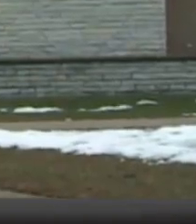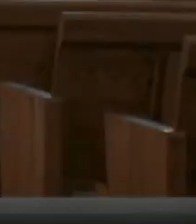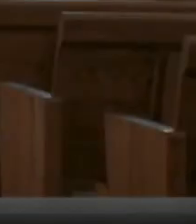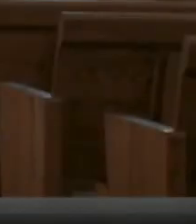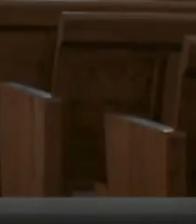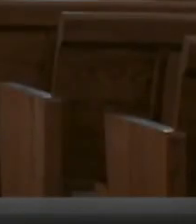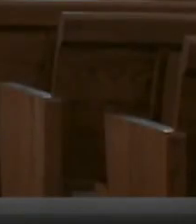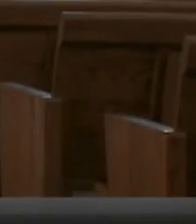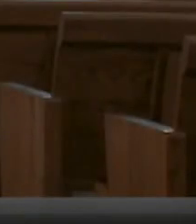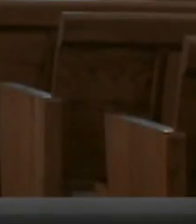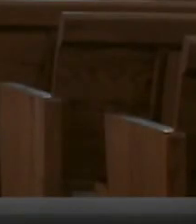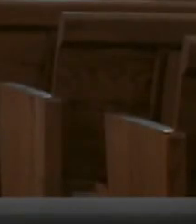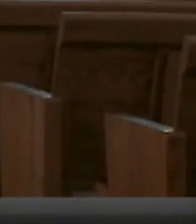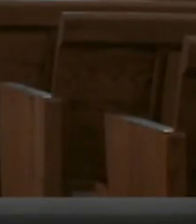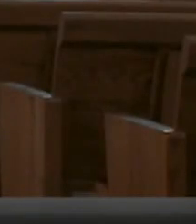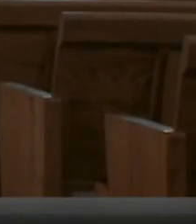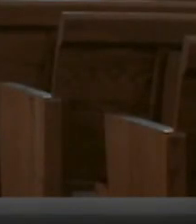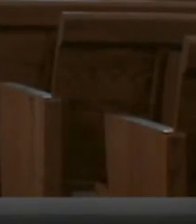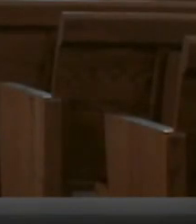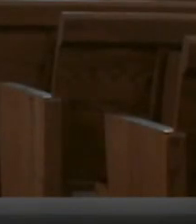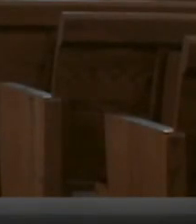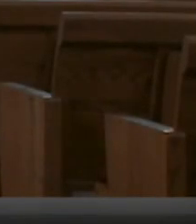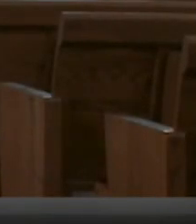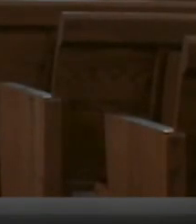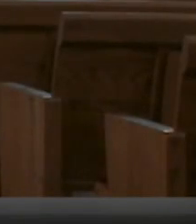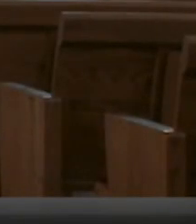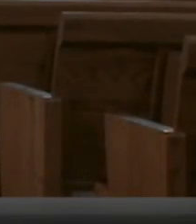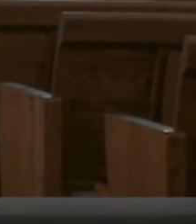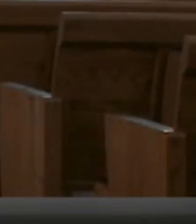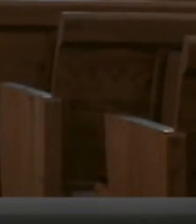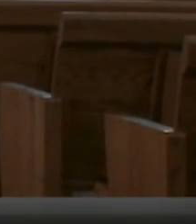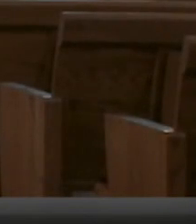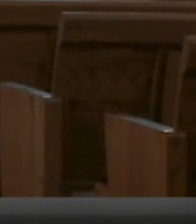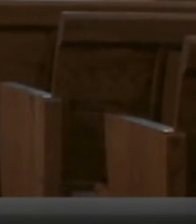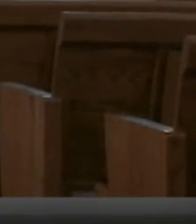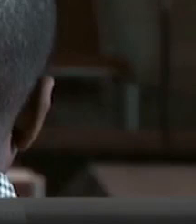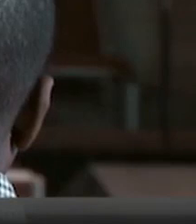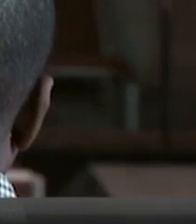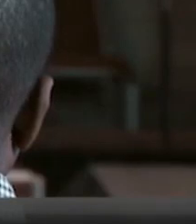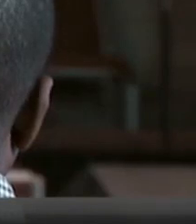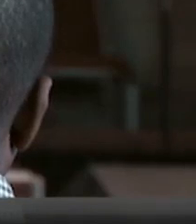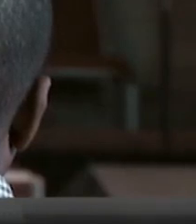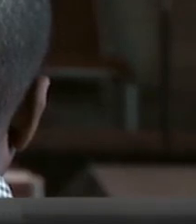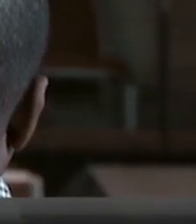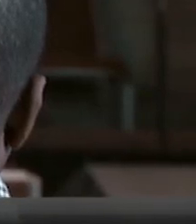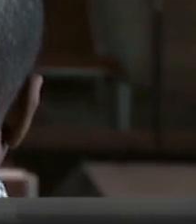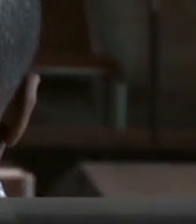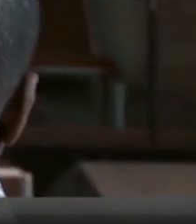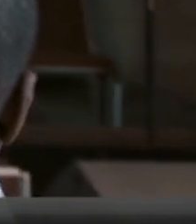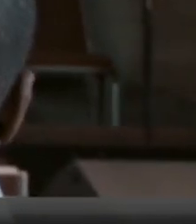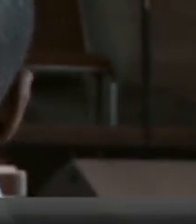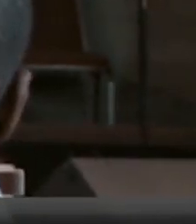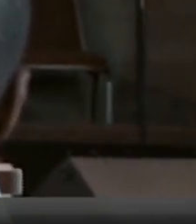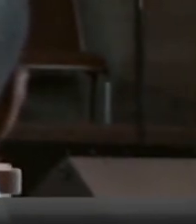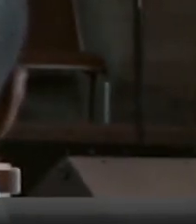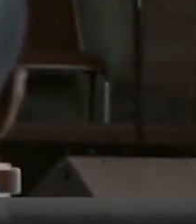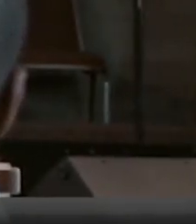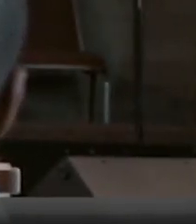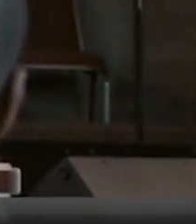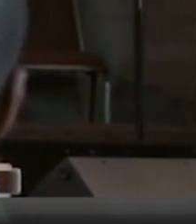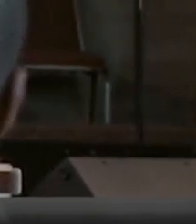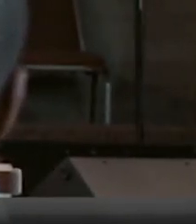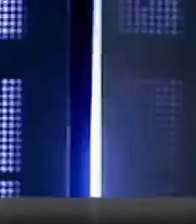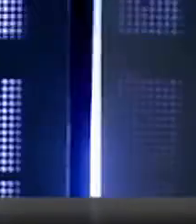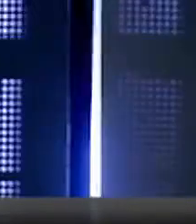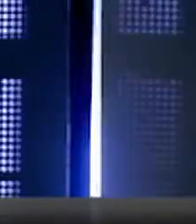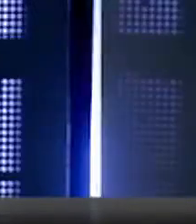David fue un líder pandillero en la década de los 90. A sus espaldas, crímenes, violencia, drogas y días